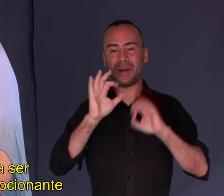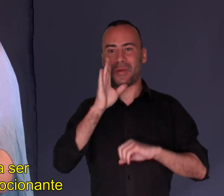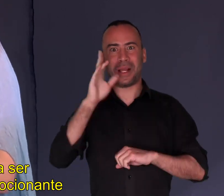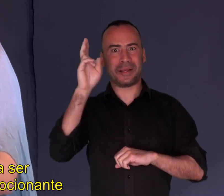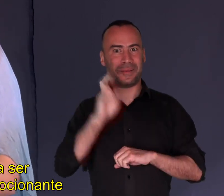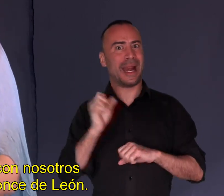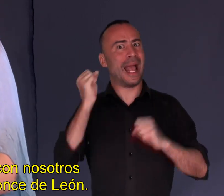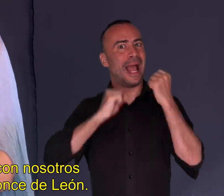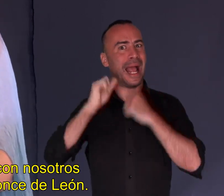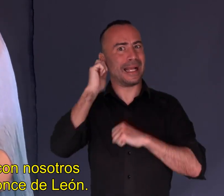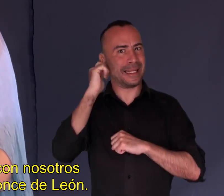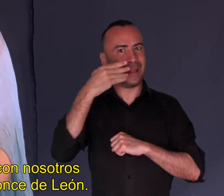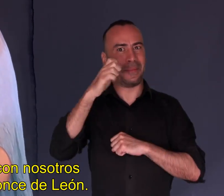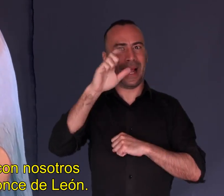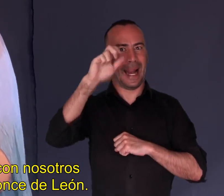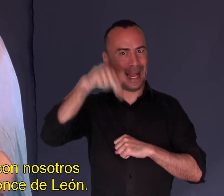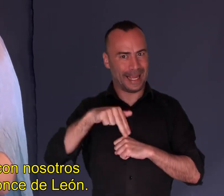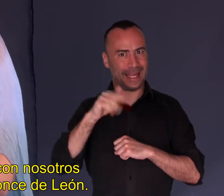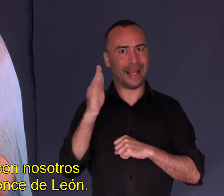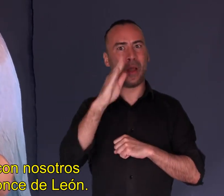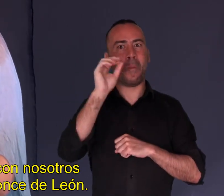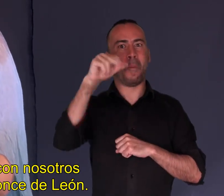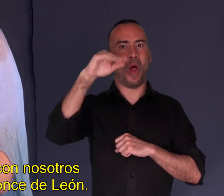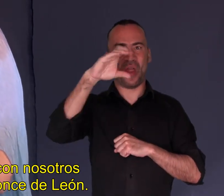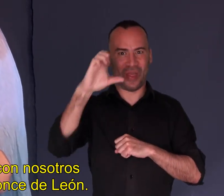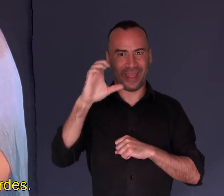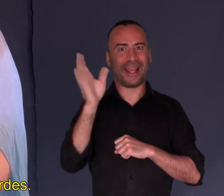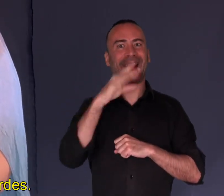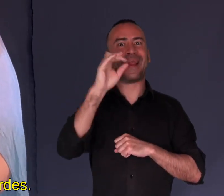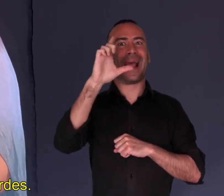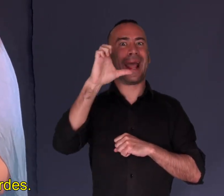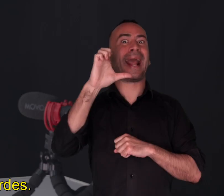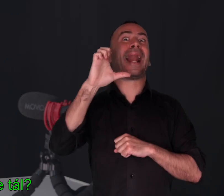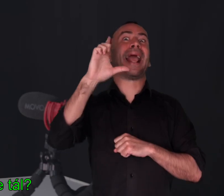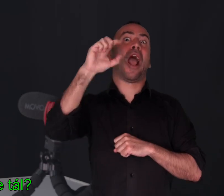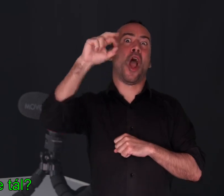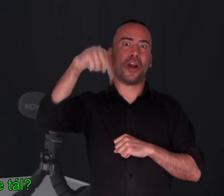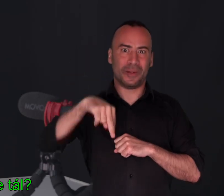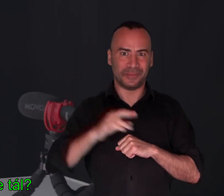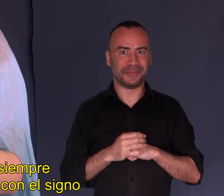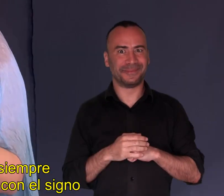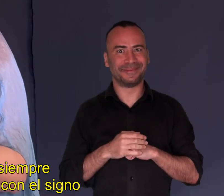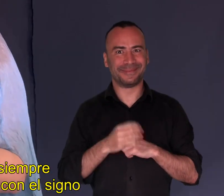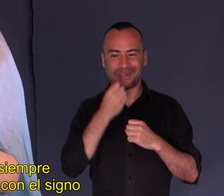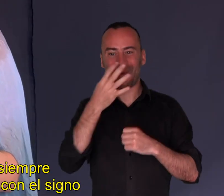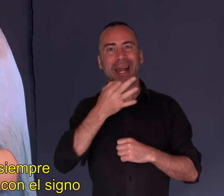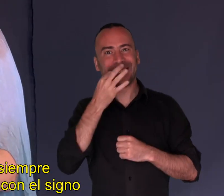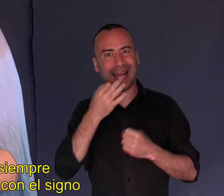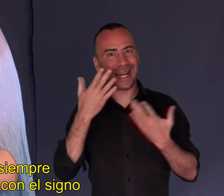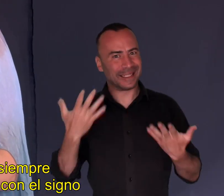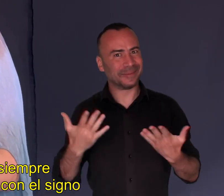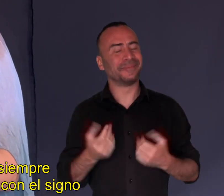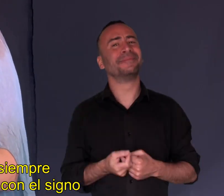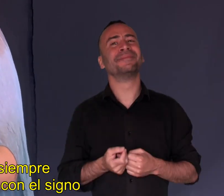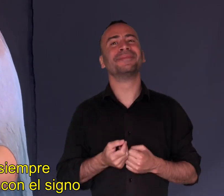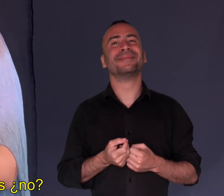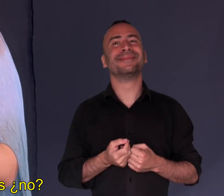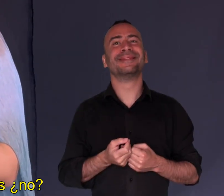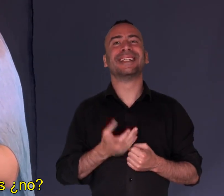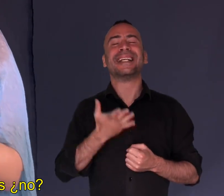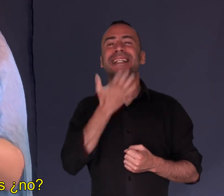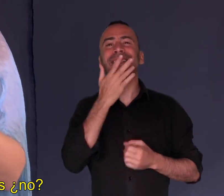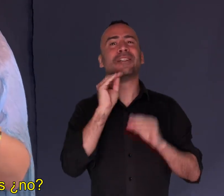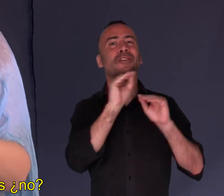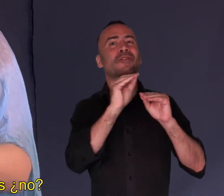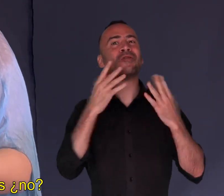ser un día muy emocionante porque tenemos con nosotros a la actriz Belén Ponce de León Buenas tardes Hola qué tal Bueno aquí siempre nos presentamos con el signo